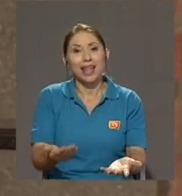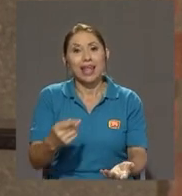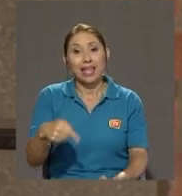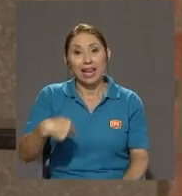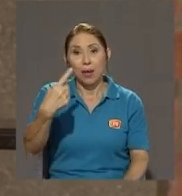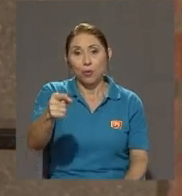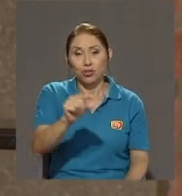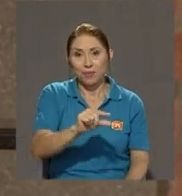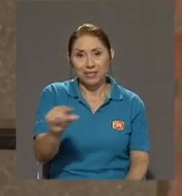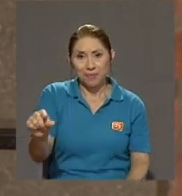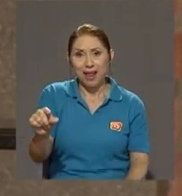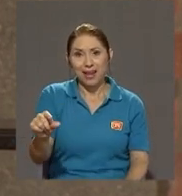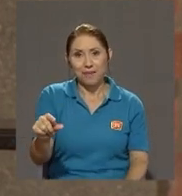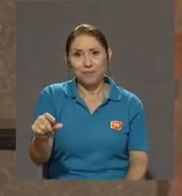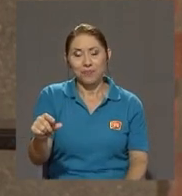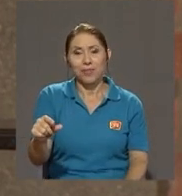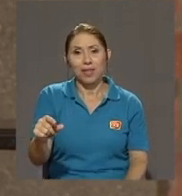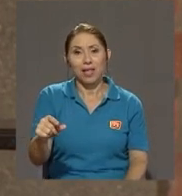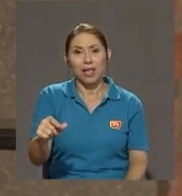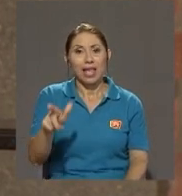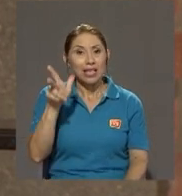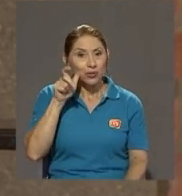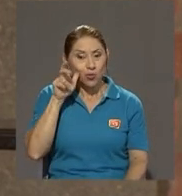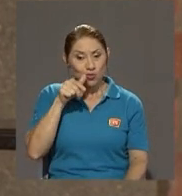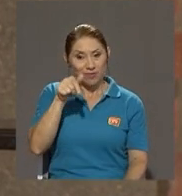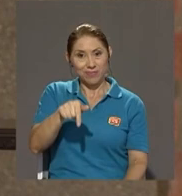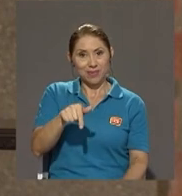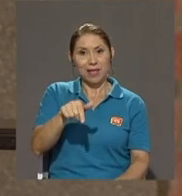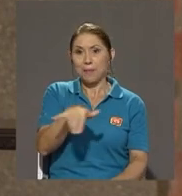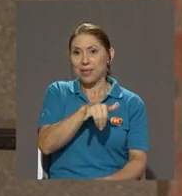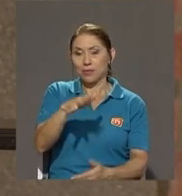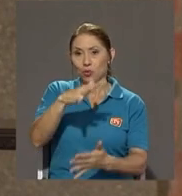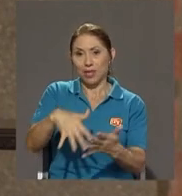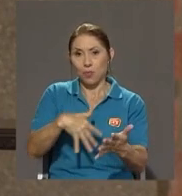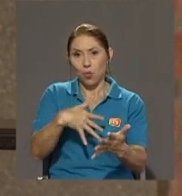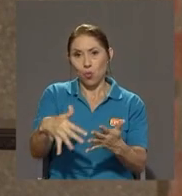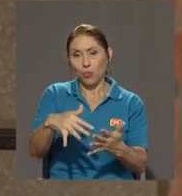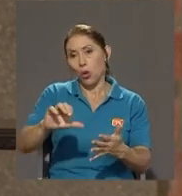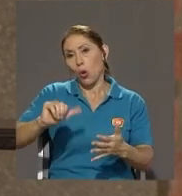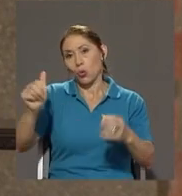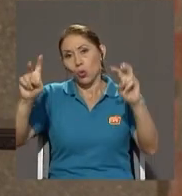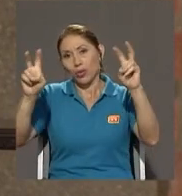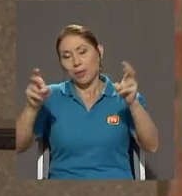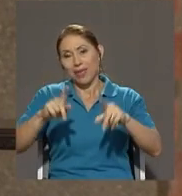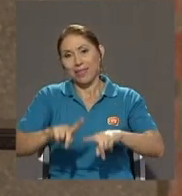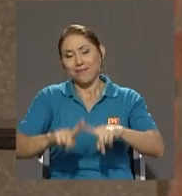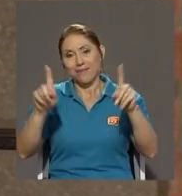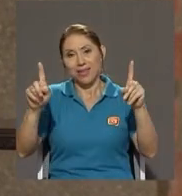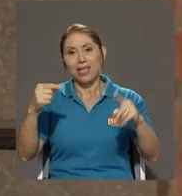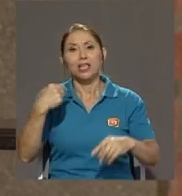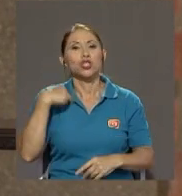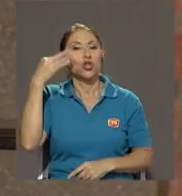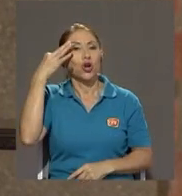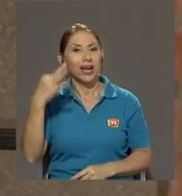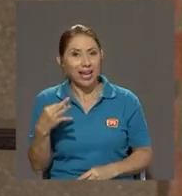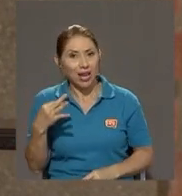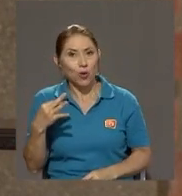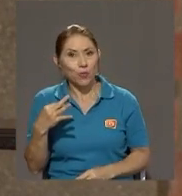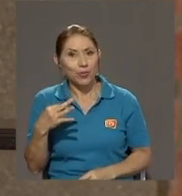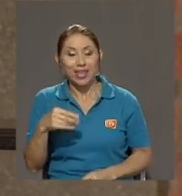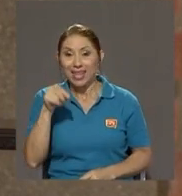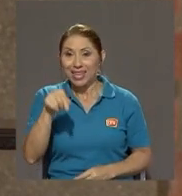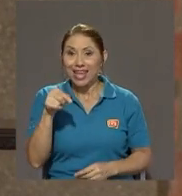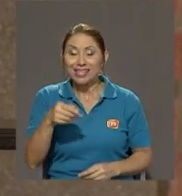próxima semana nos escuchen en los mismos tiempos y circunstancias sobre otro tema, y yo creo que se sugiere